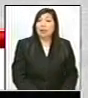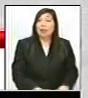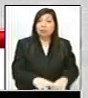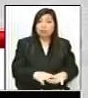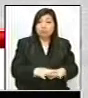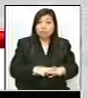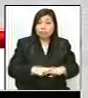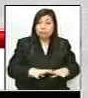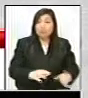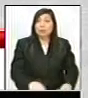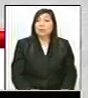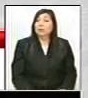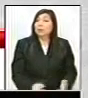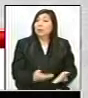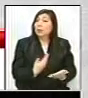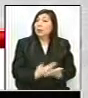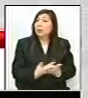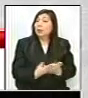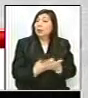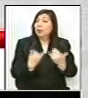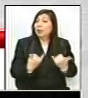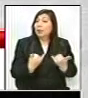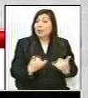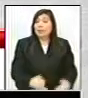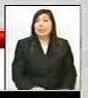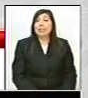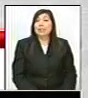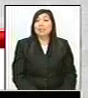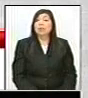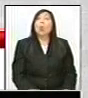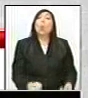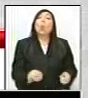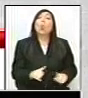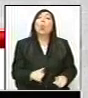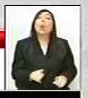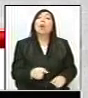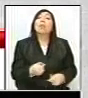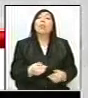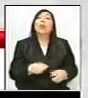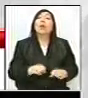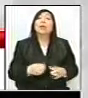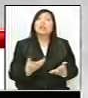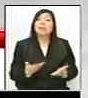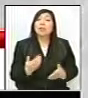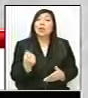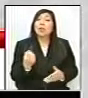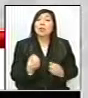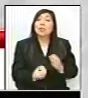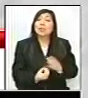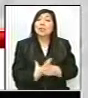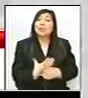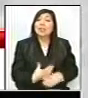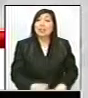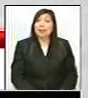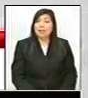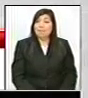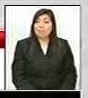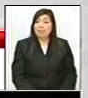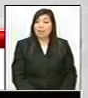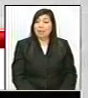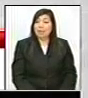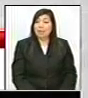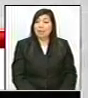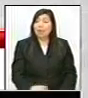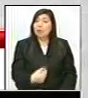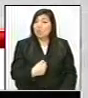audiencia y a los medios de prueba actuados en ella. ¿Cuándo ocurrió esa audiencia? El 11 de septiembre. Yo